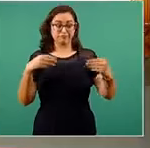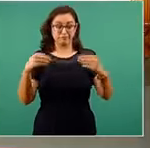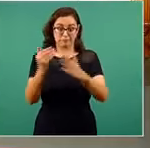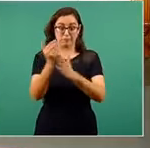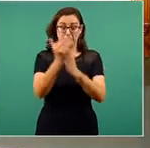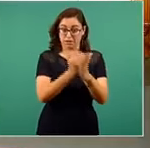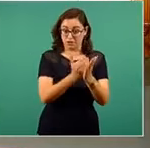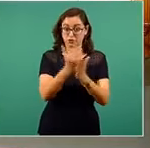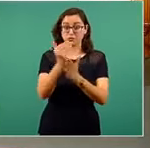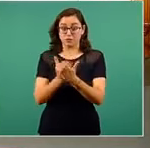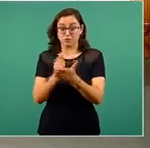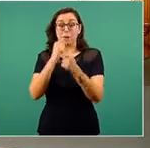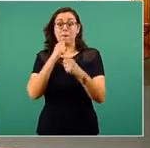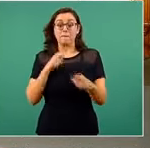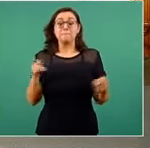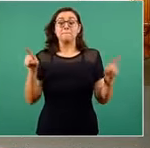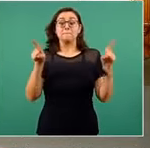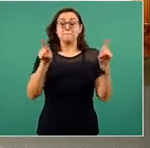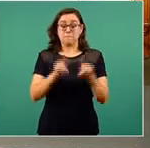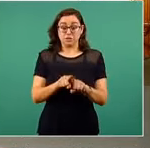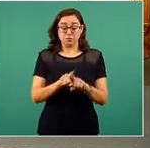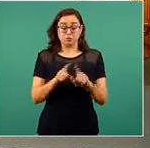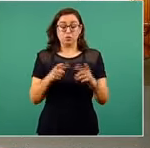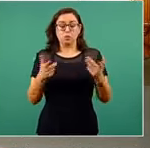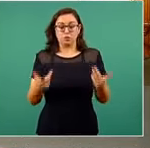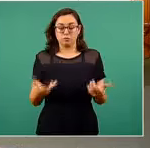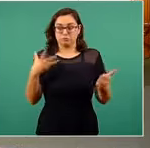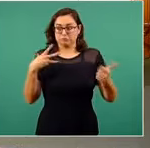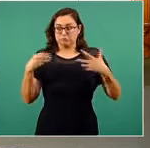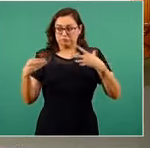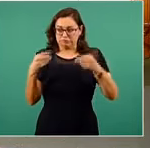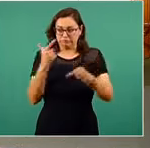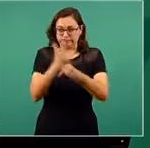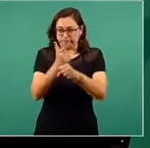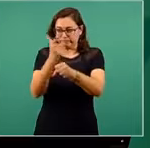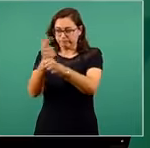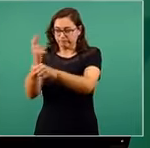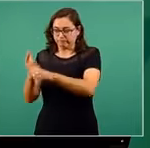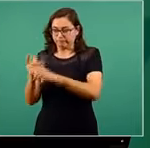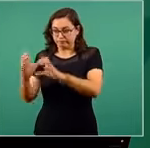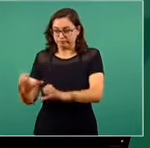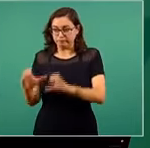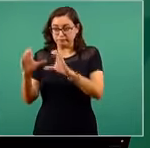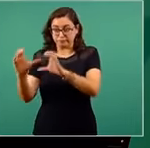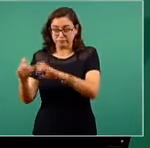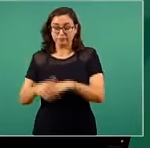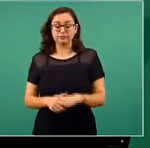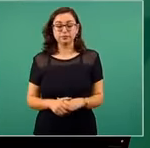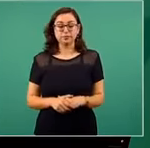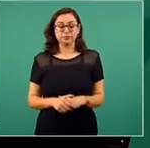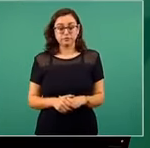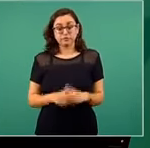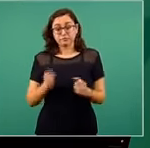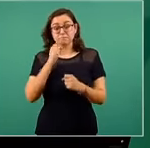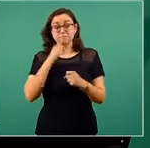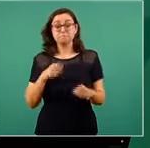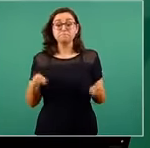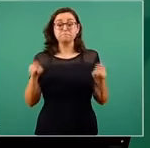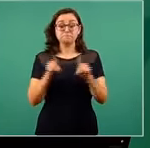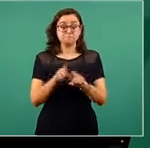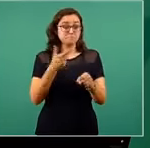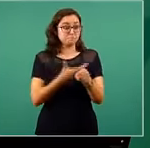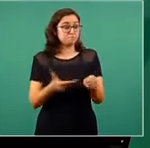las intervenciones de contención, sobre todo de los brotes identificados. También instalamos un mecanismo de